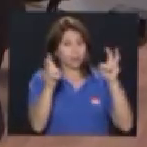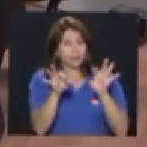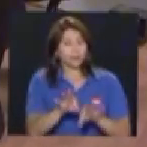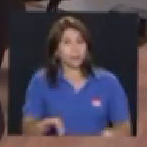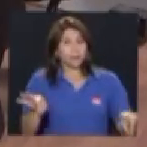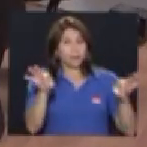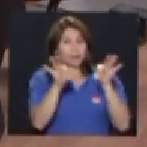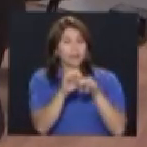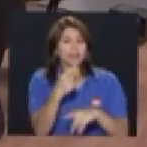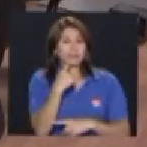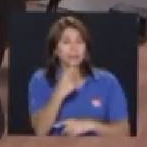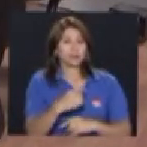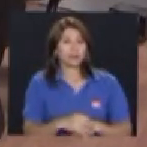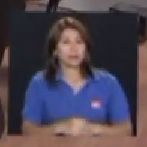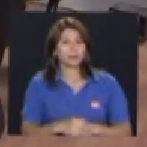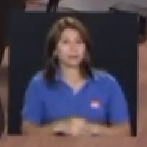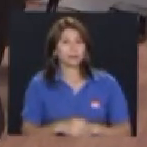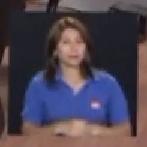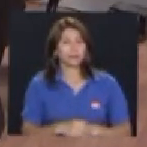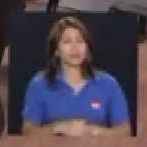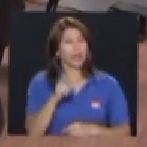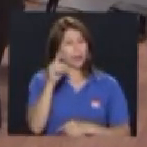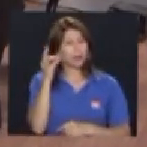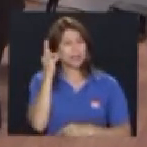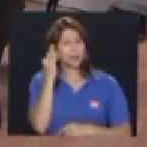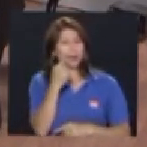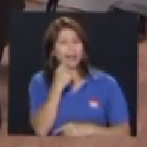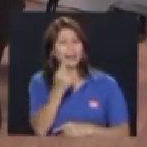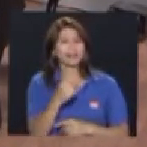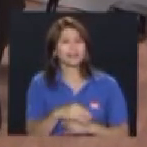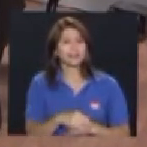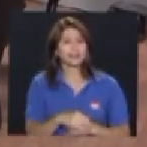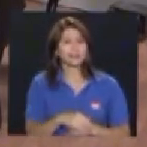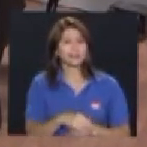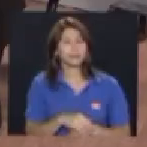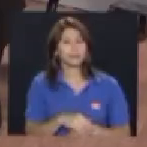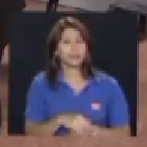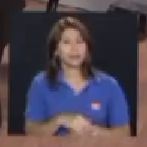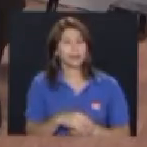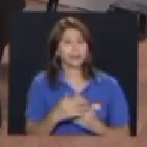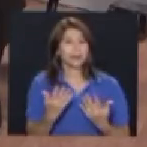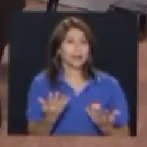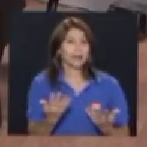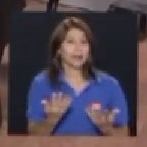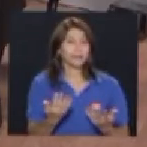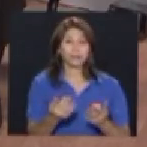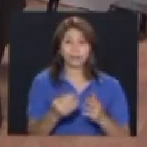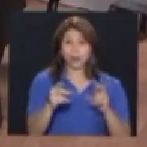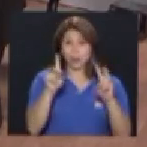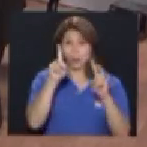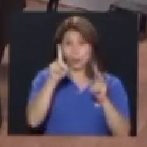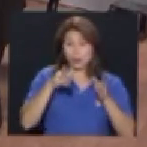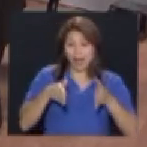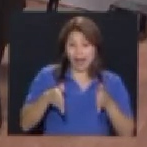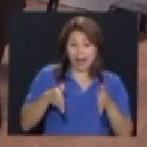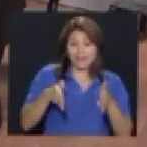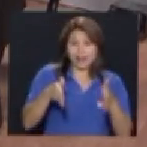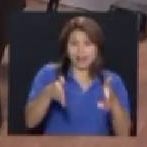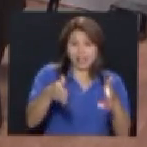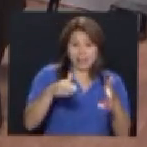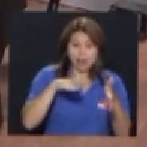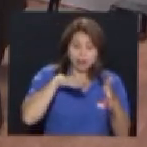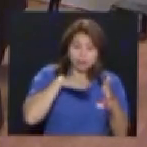mencionar. Hay una señora que dice que una carretera que podrían construir